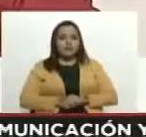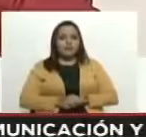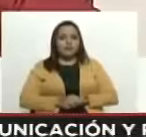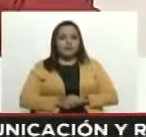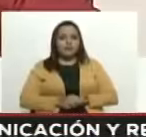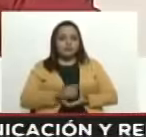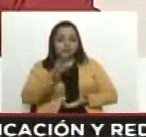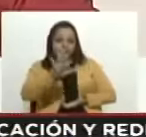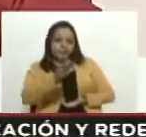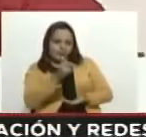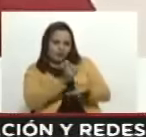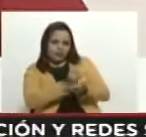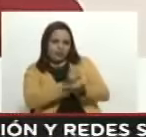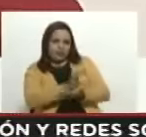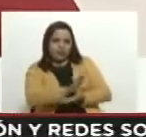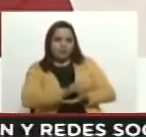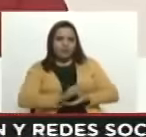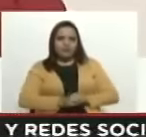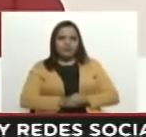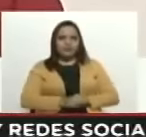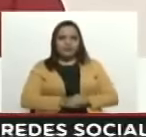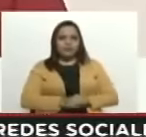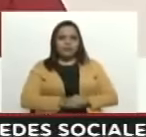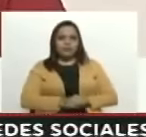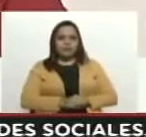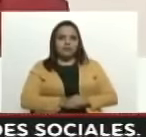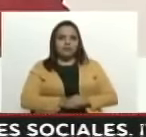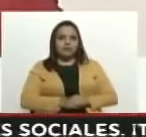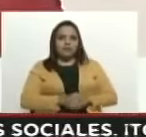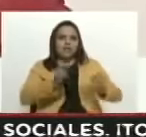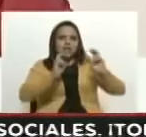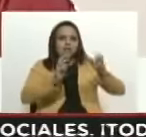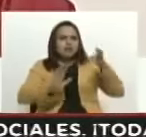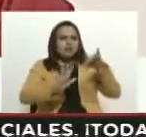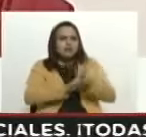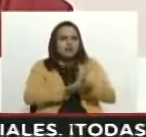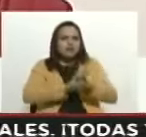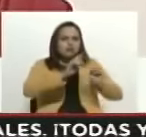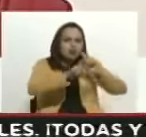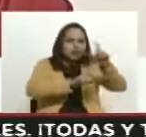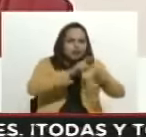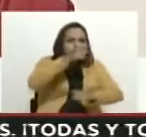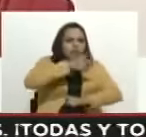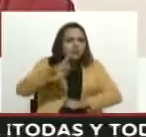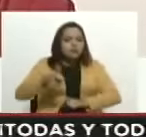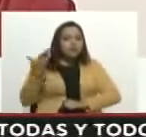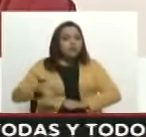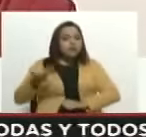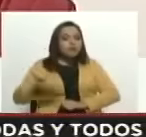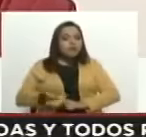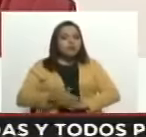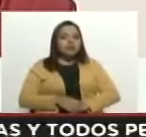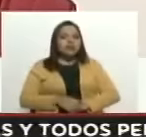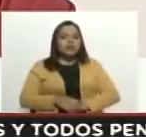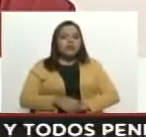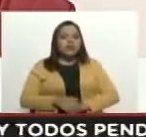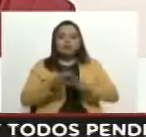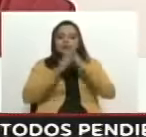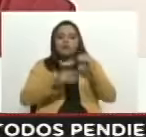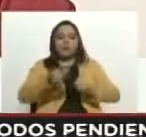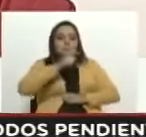Mira, fíjate, el tema del referéndum es vital para los venezolanos y las